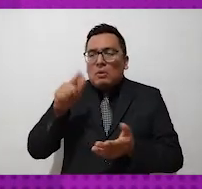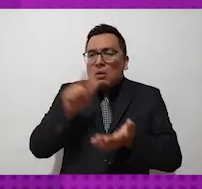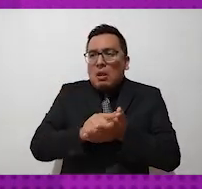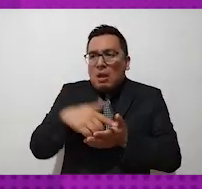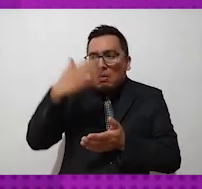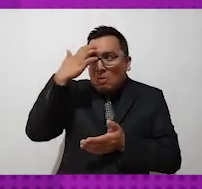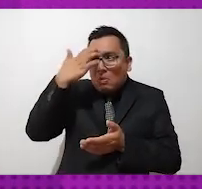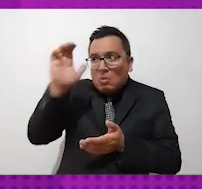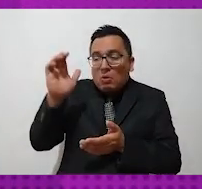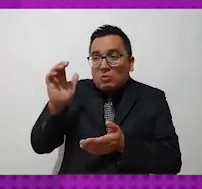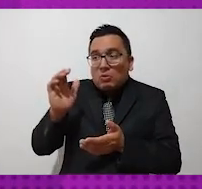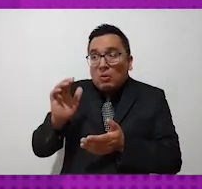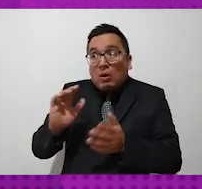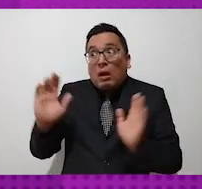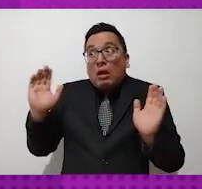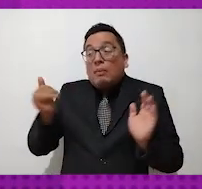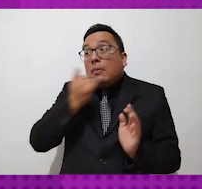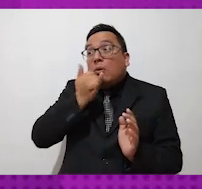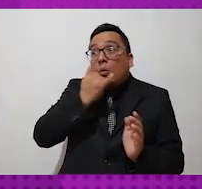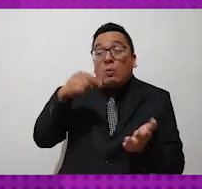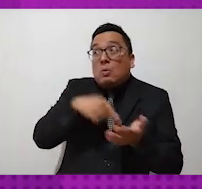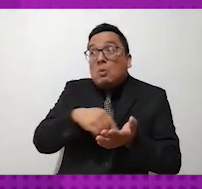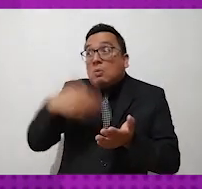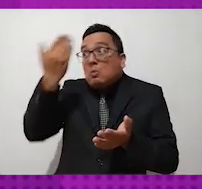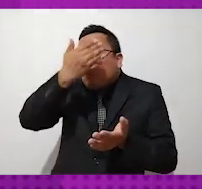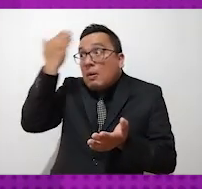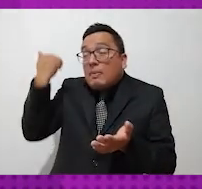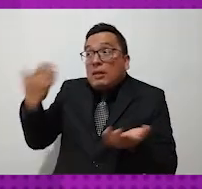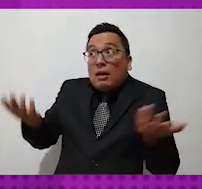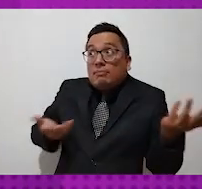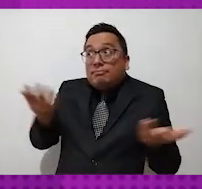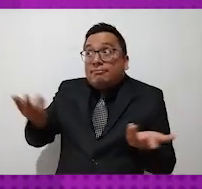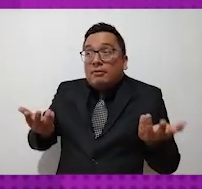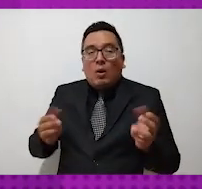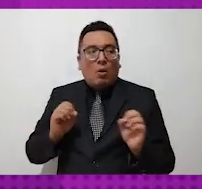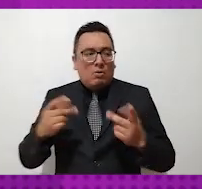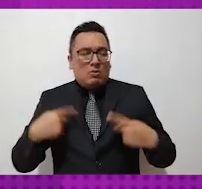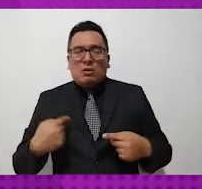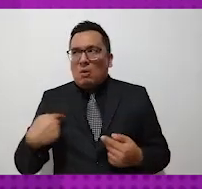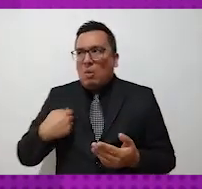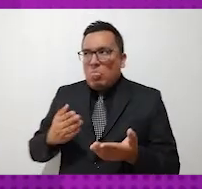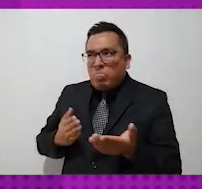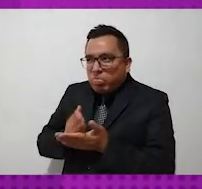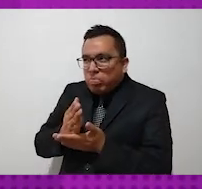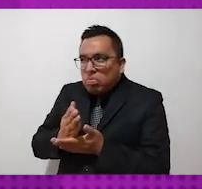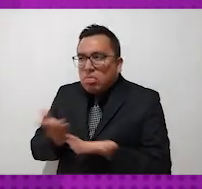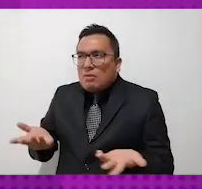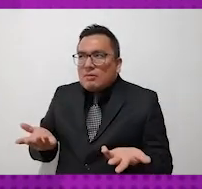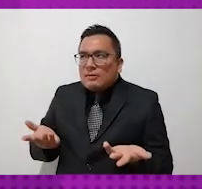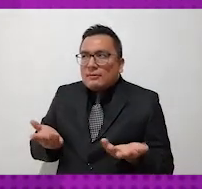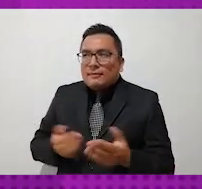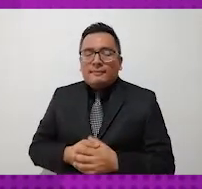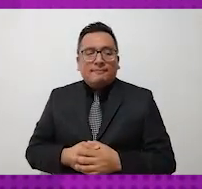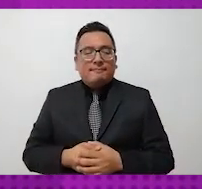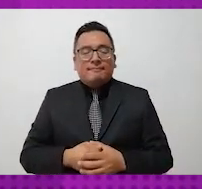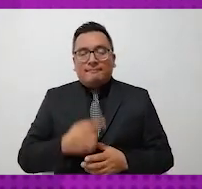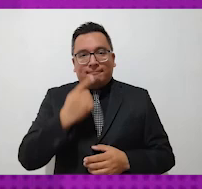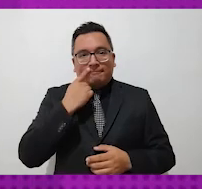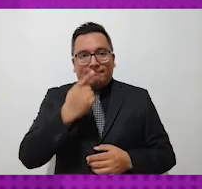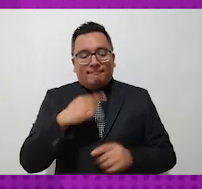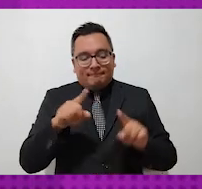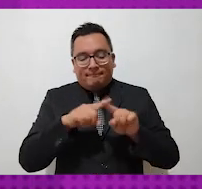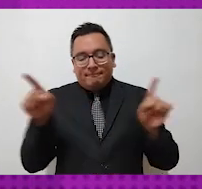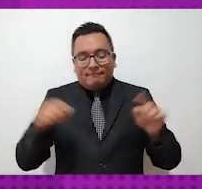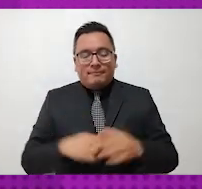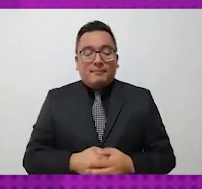tiene la misma repercusión jurídica a que alguien actúe con dolo? No, sí es distinto. Sin